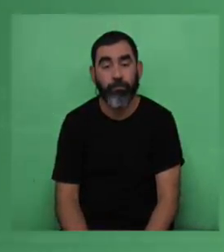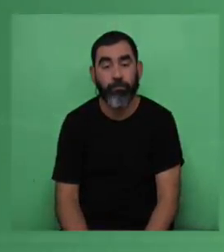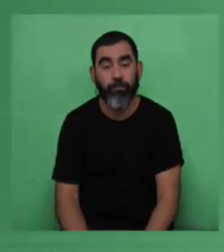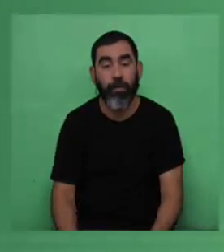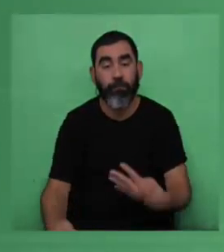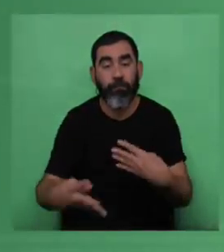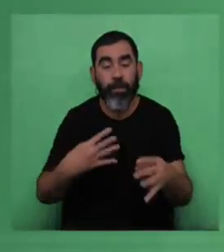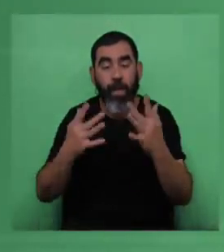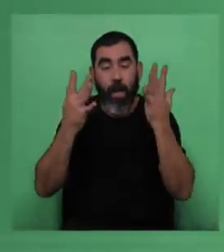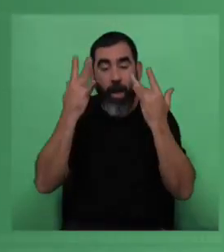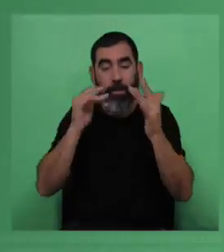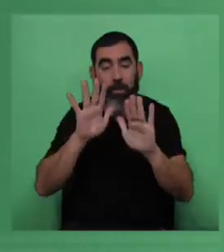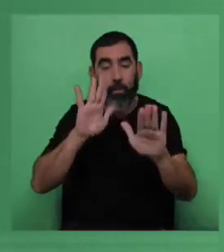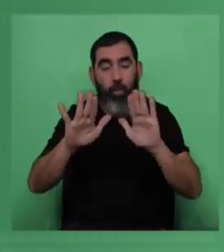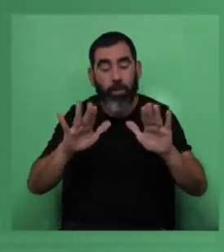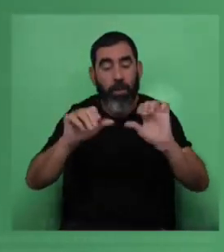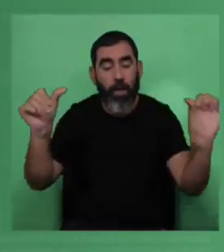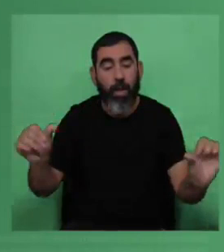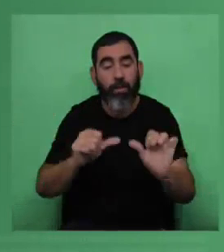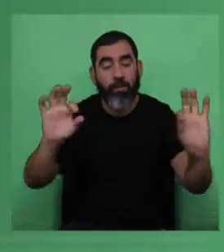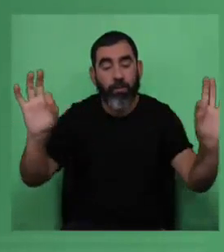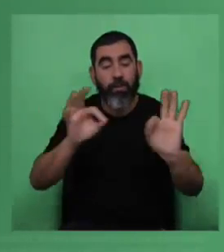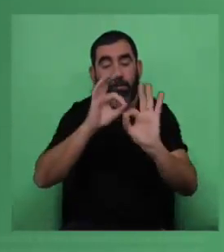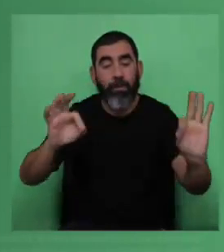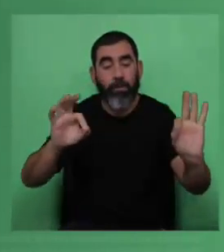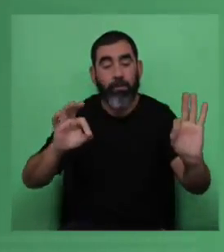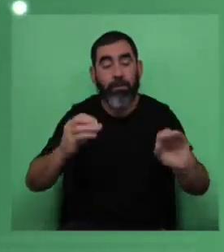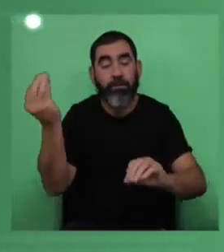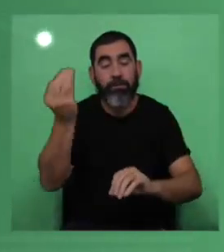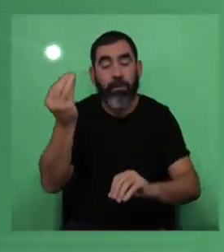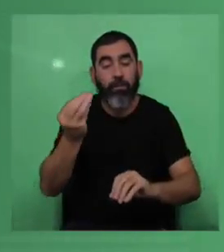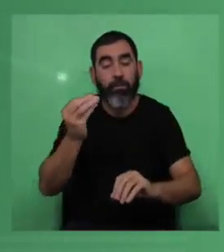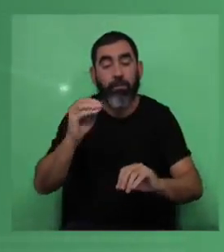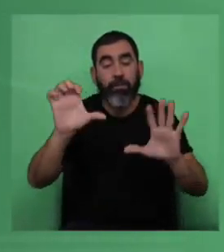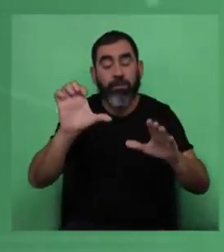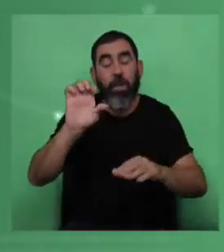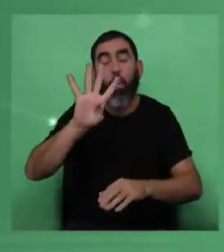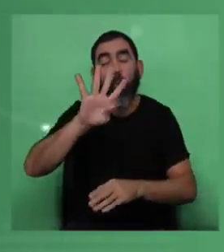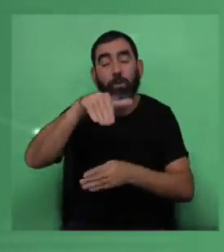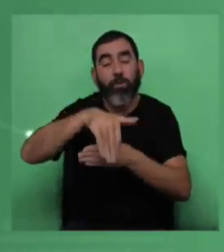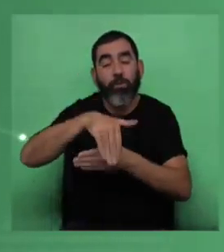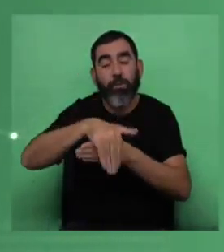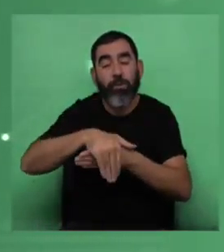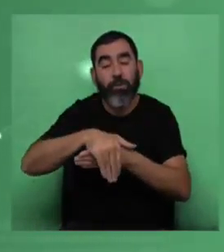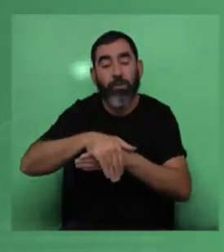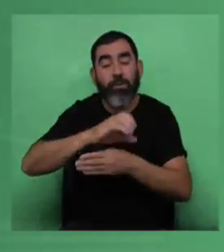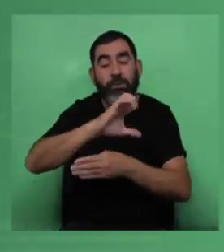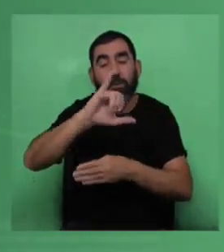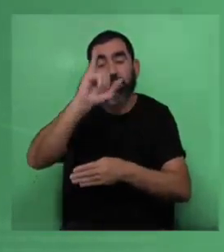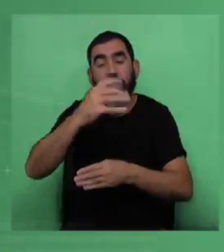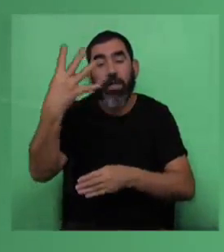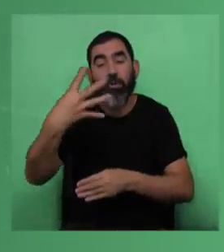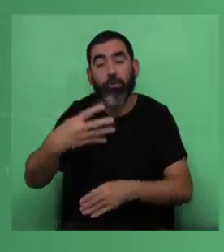Feria del Arte, exposiciones, espectáculos, música y más. Este sábado, desde las 16 horas, en el Centro Comunal Zonal 14.